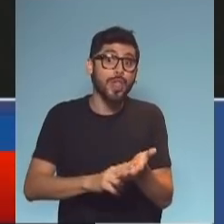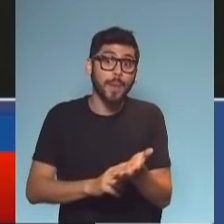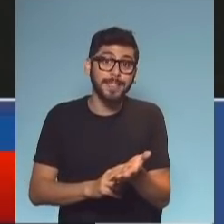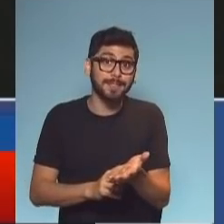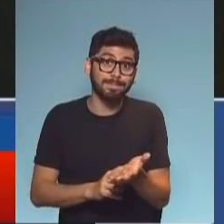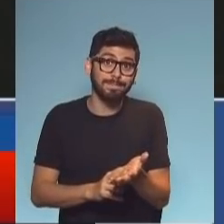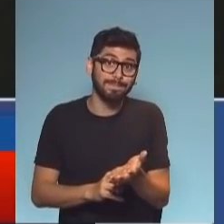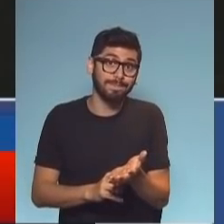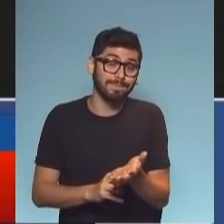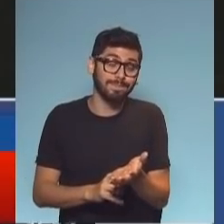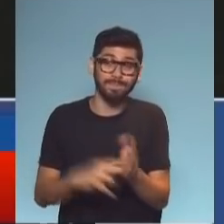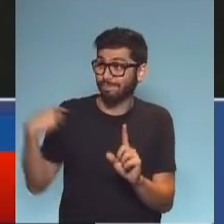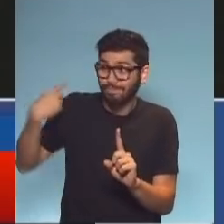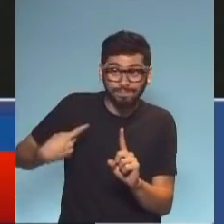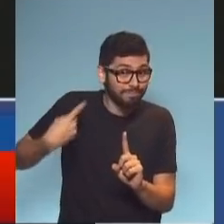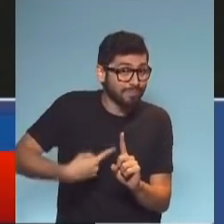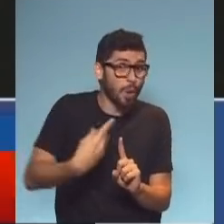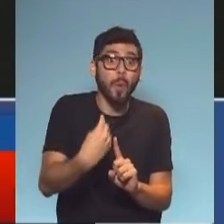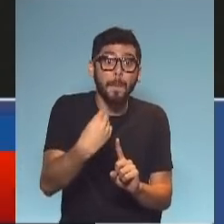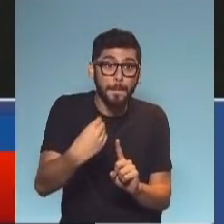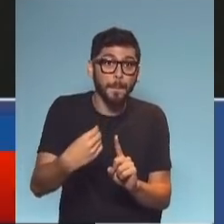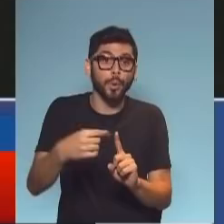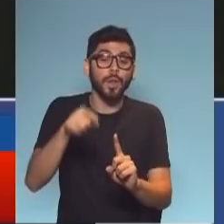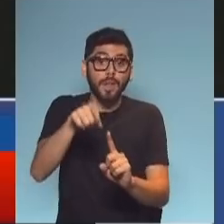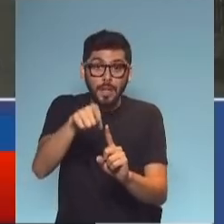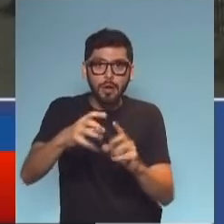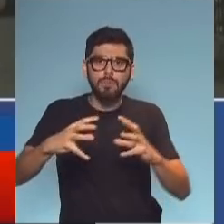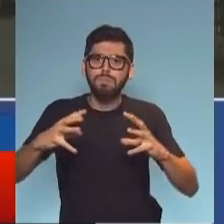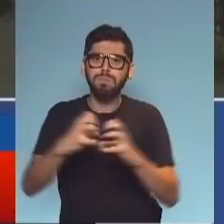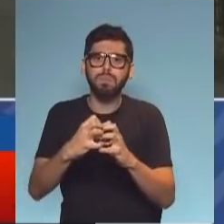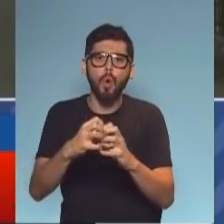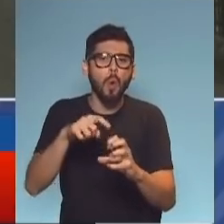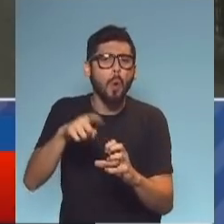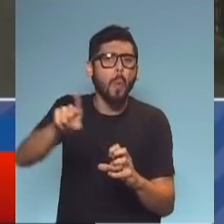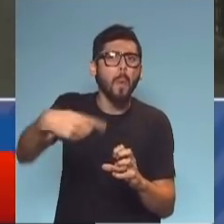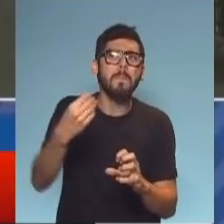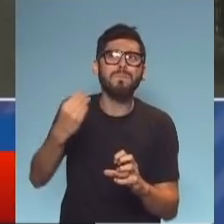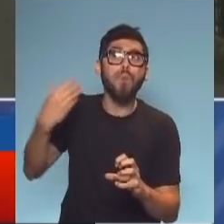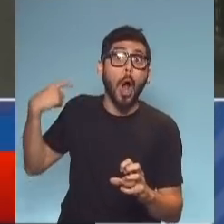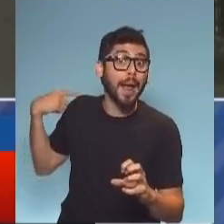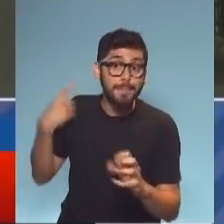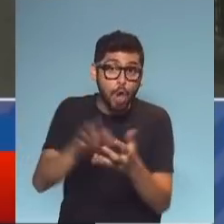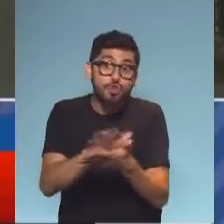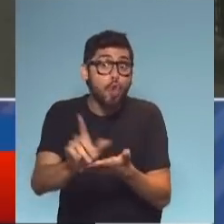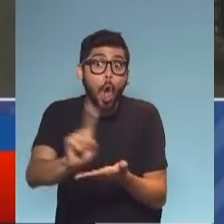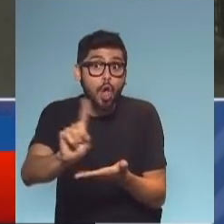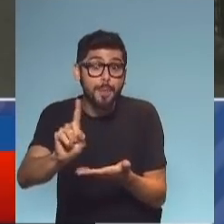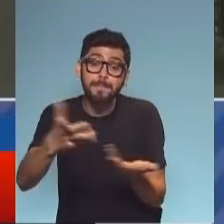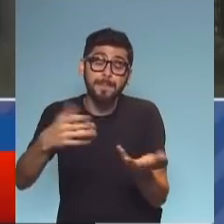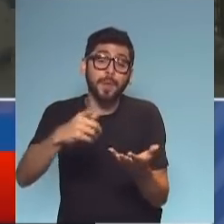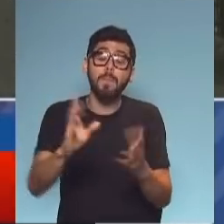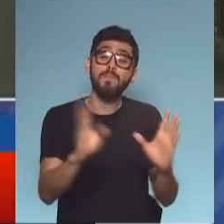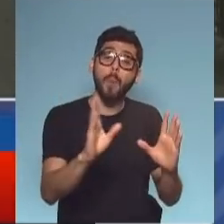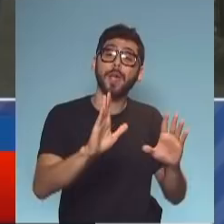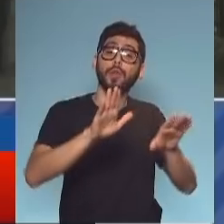porque mientras no se solucione el origen del conflicto, esto puede tener periodos de